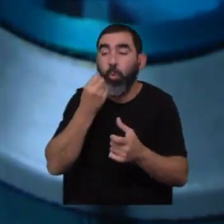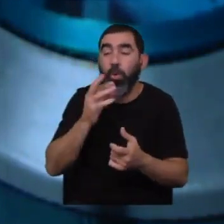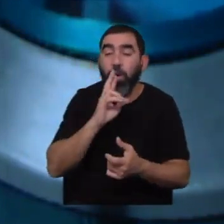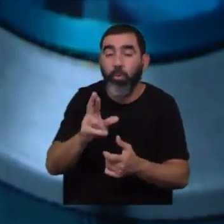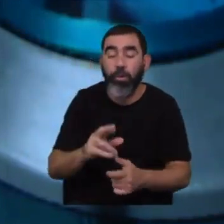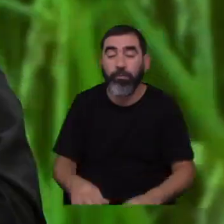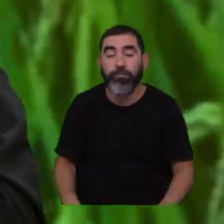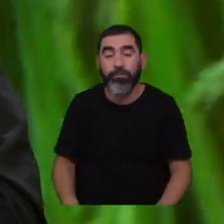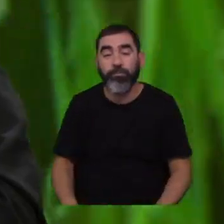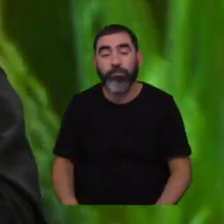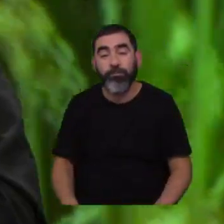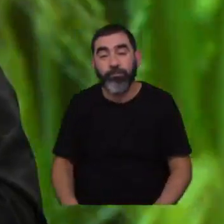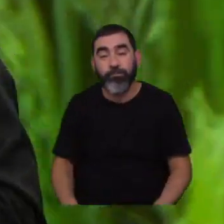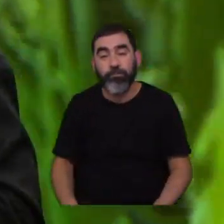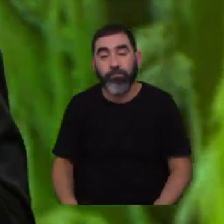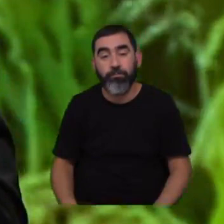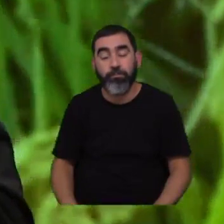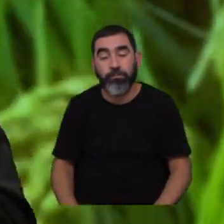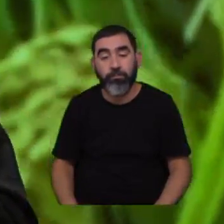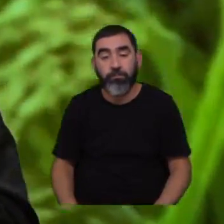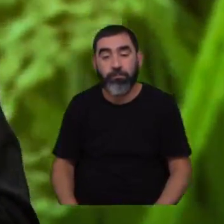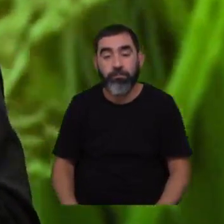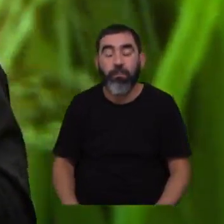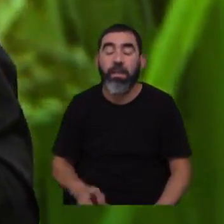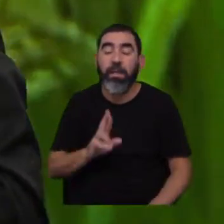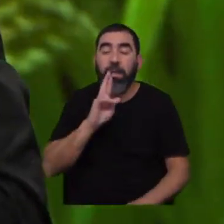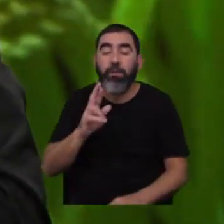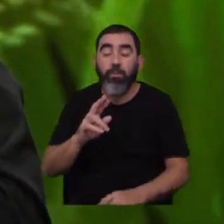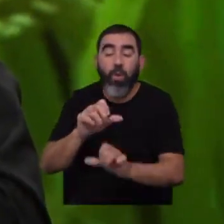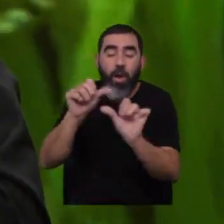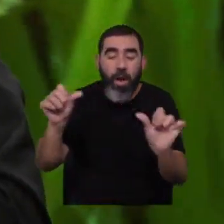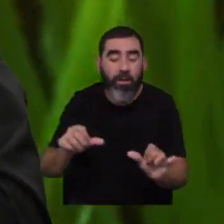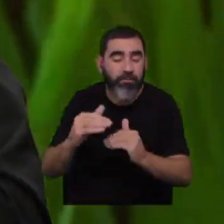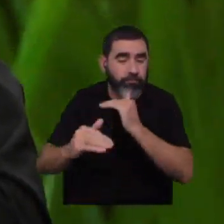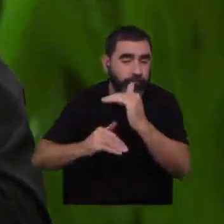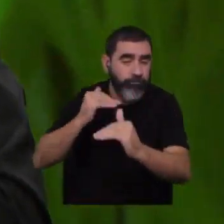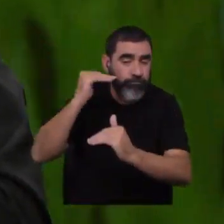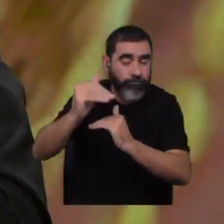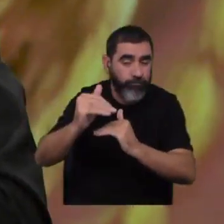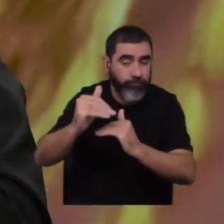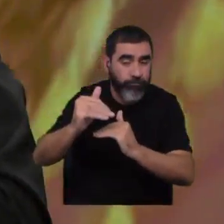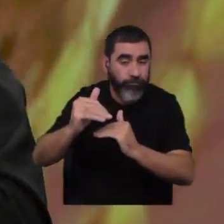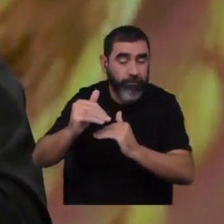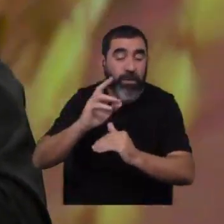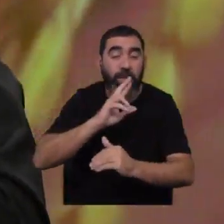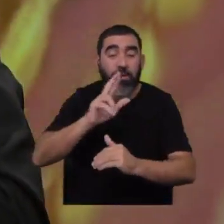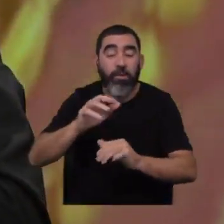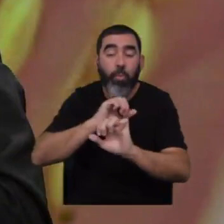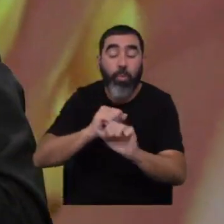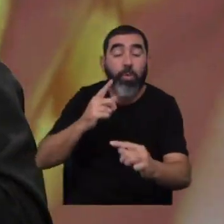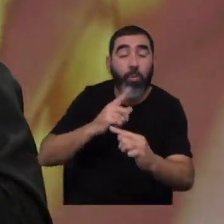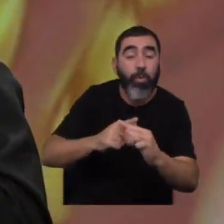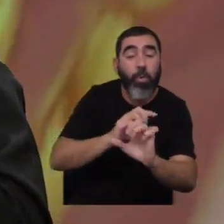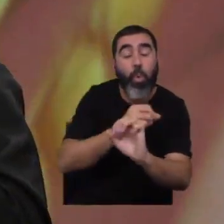haber pasado lo contrario. Exactamente, sí, los resultados, el tema, cuando uno hace ese tipo de desarrollos, el resultado puede ser positivo